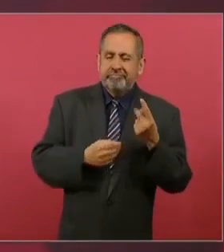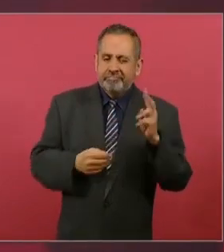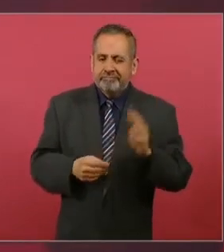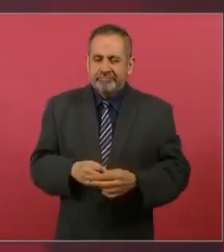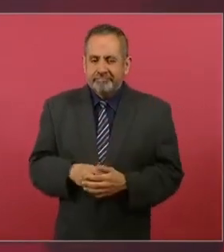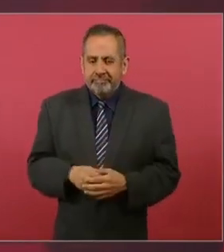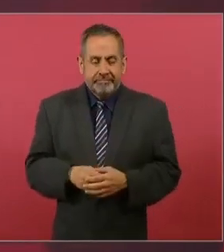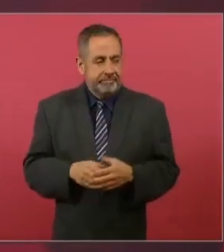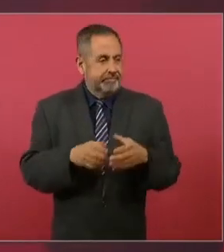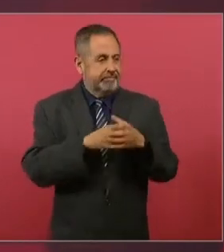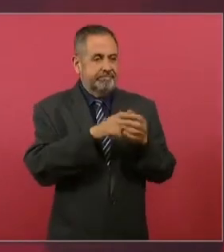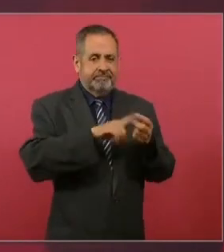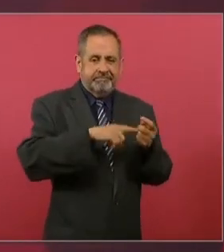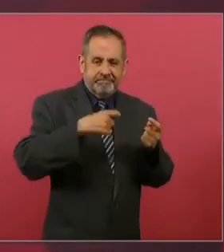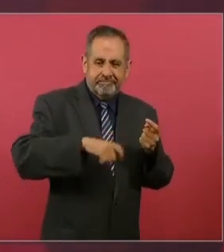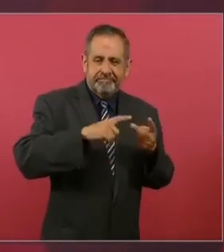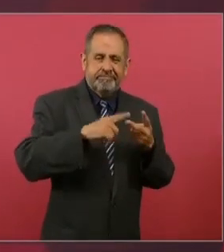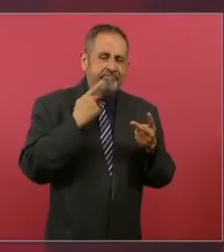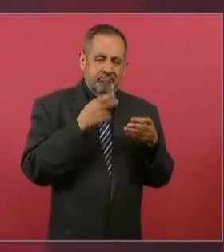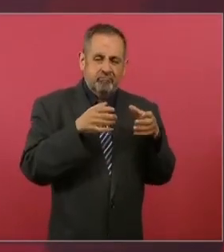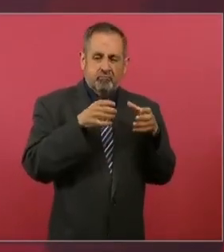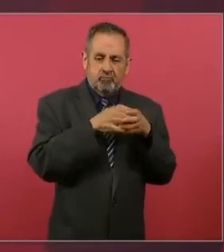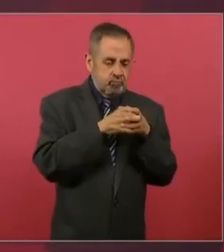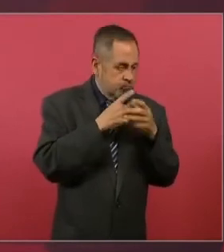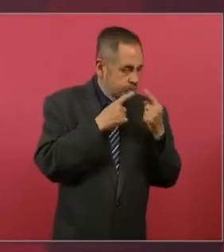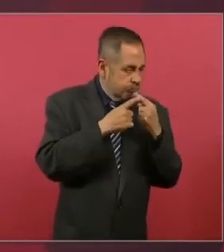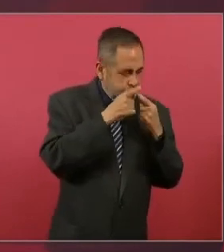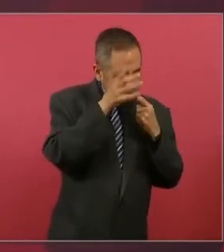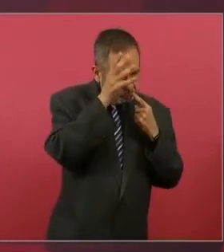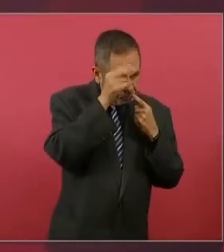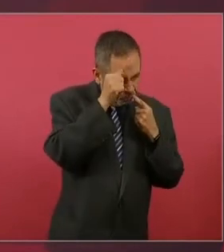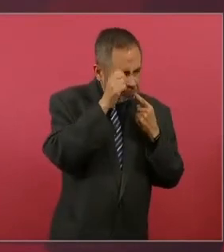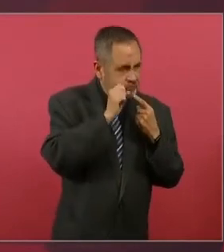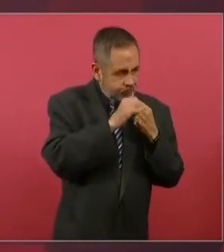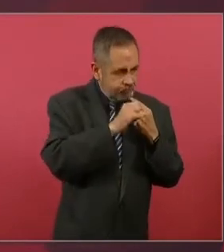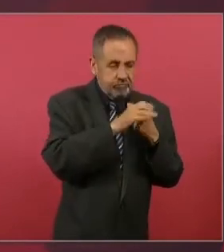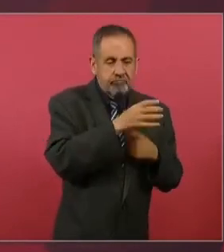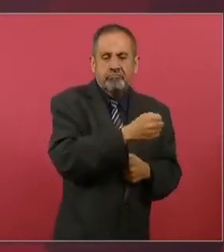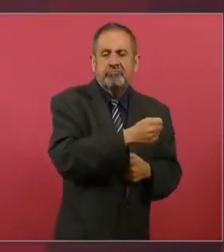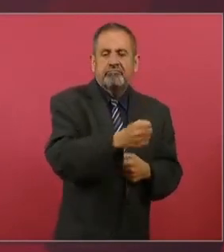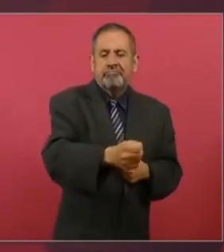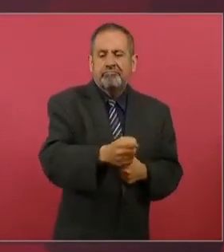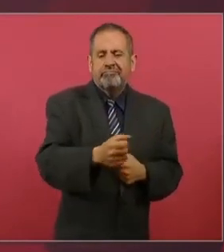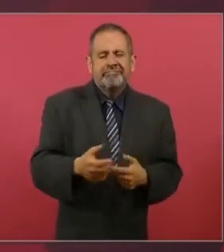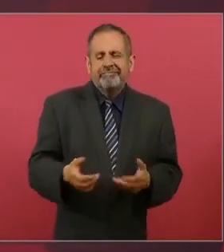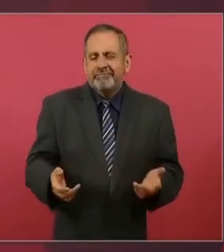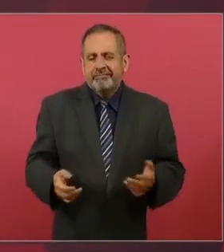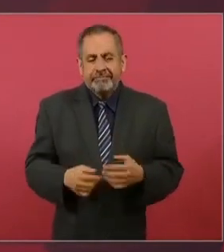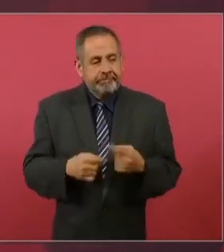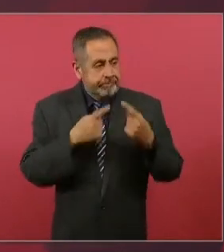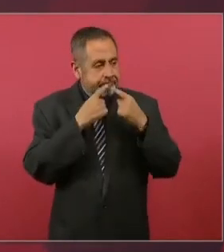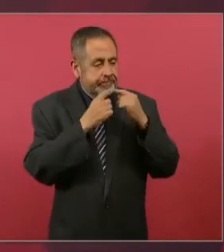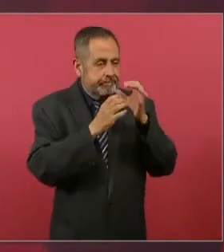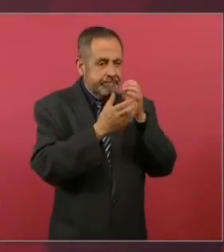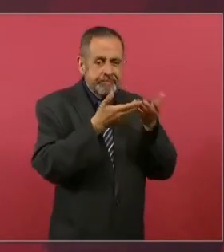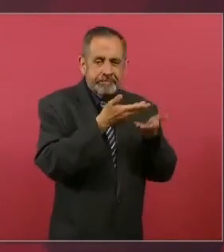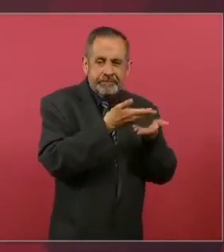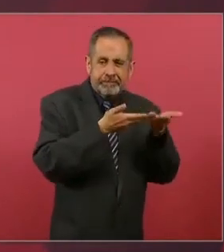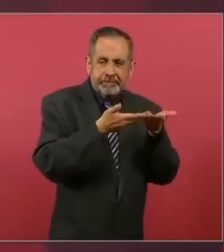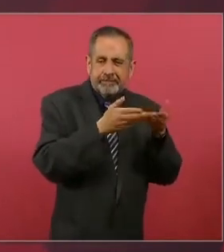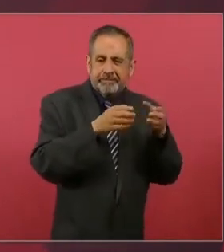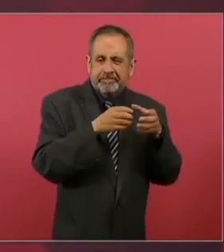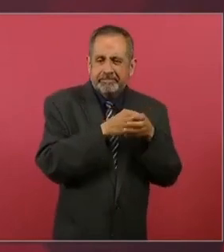del poder económico, el poder político, ¿no? Se nutren, se comunican, se